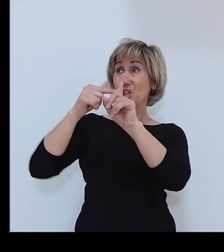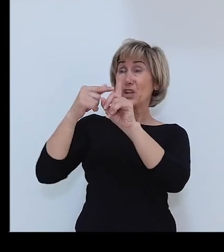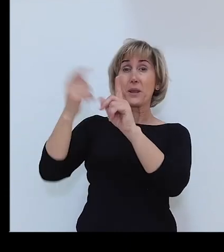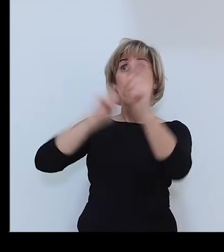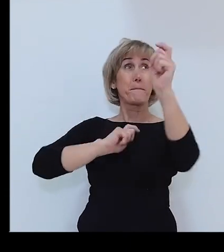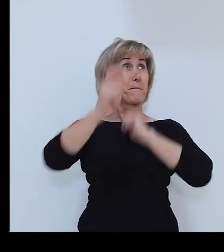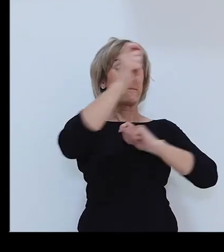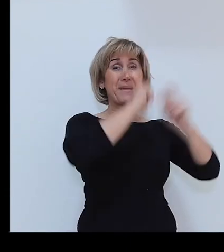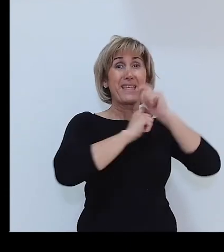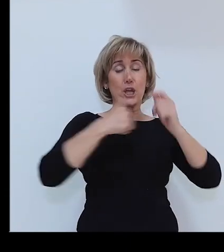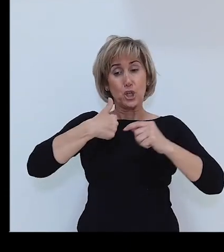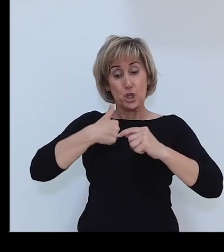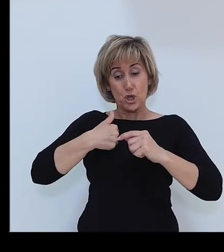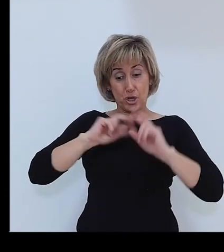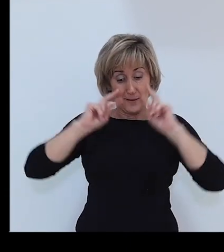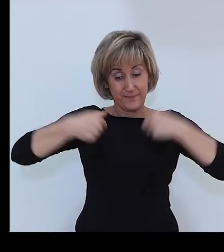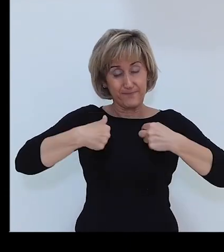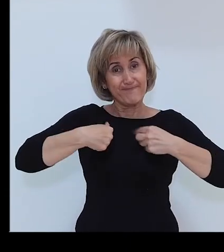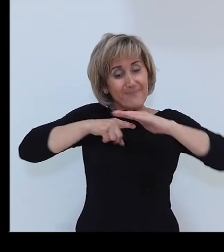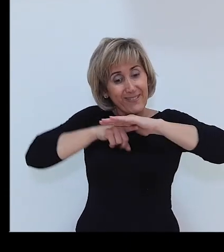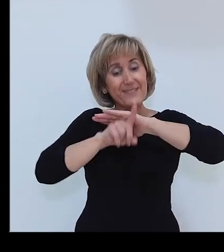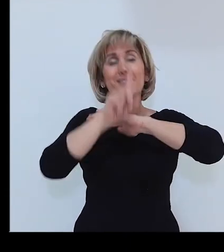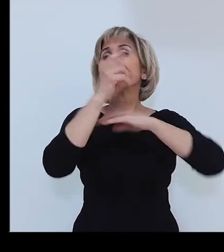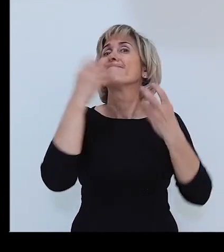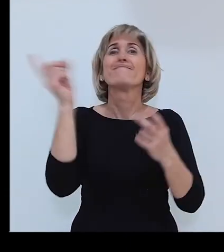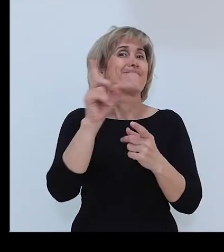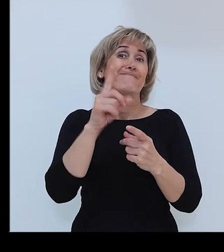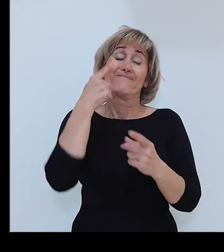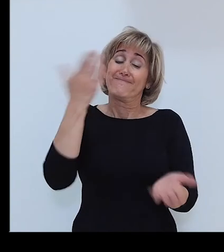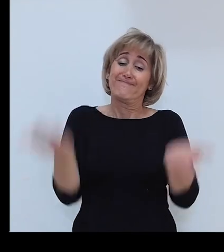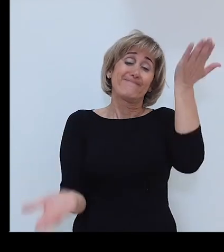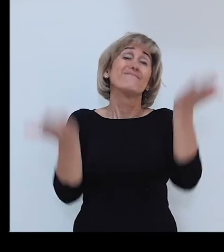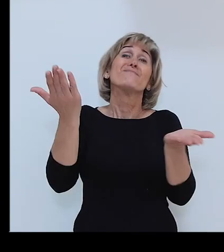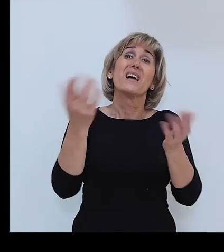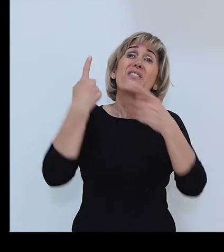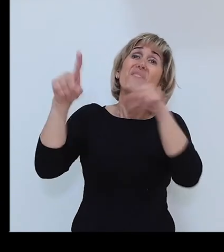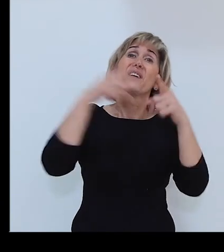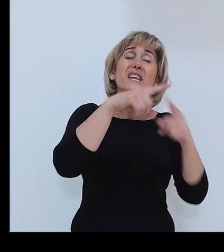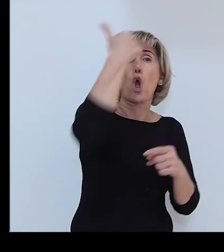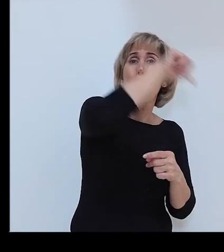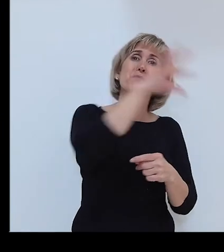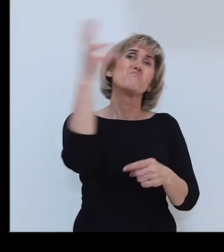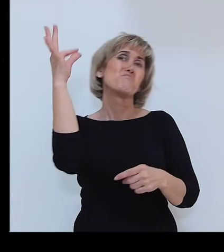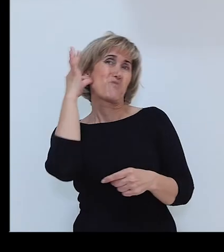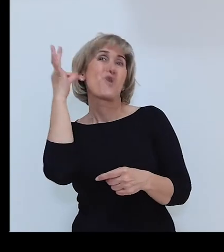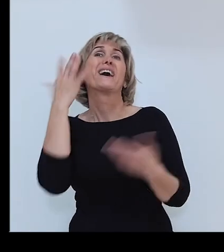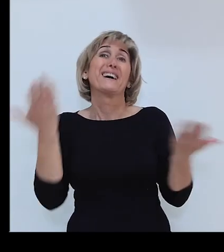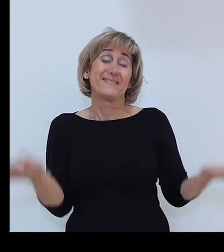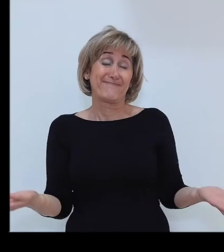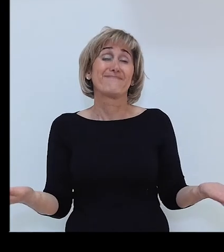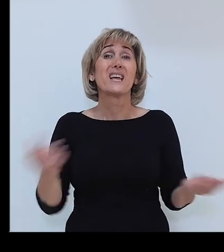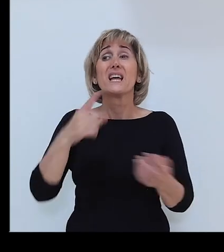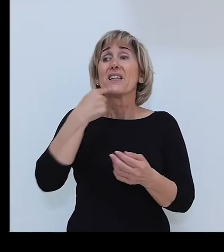mujeres no tenían un entorno donde pudieran desarrollar libremente su mente. Aquí ya estaba hablando de la diferencia